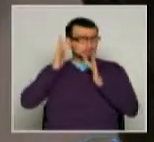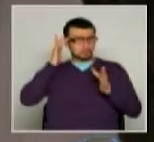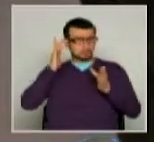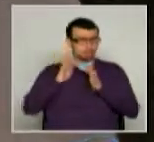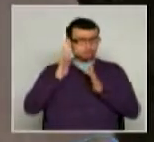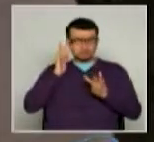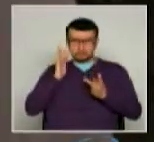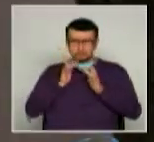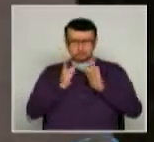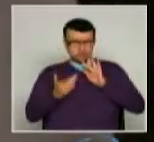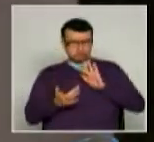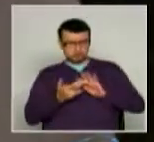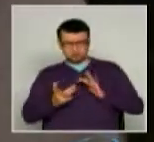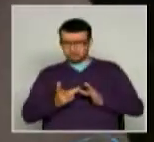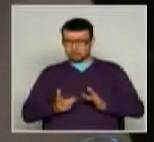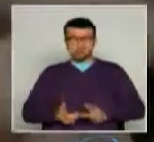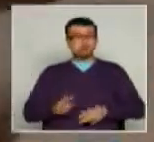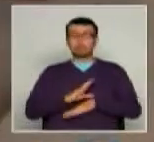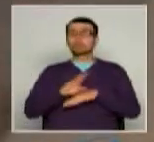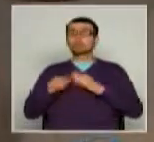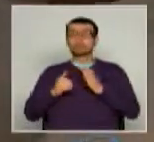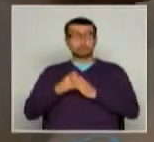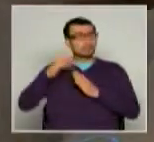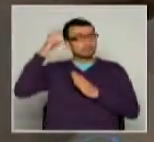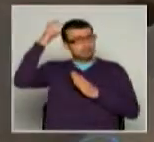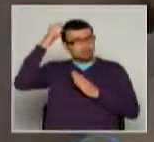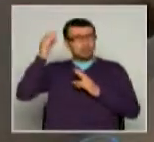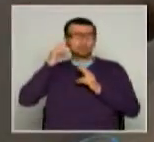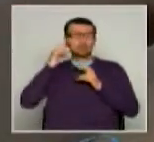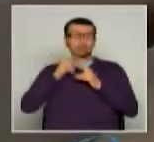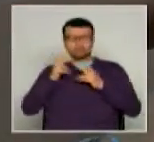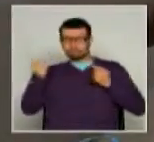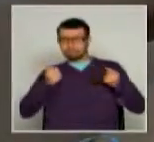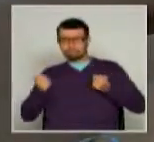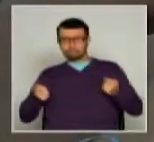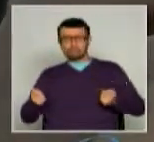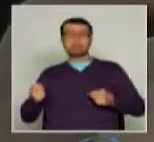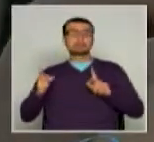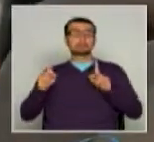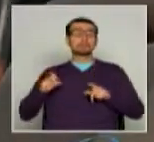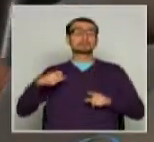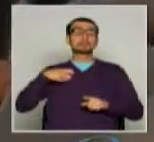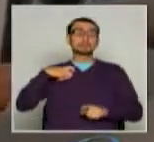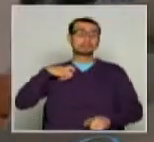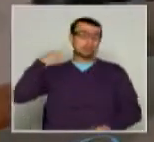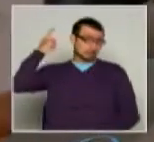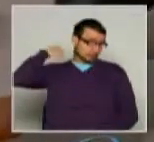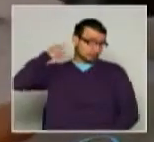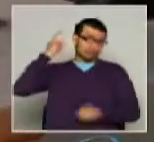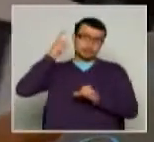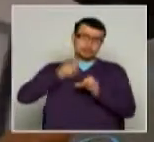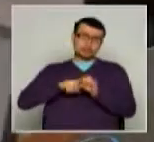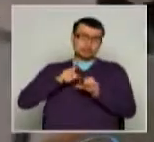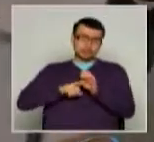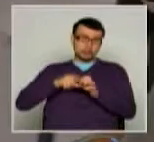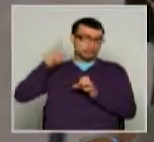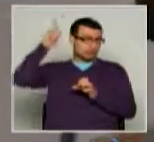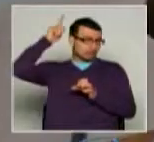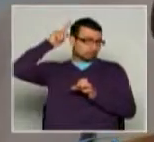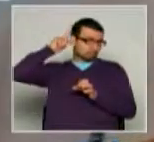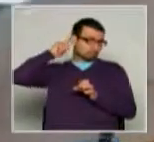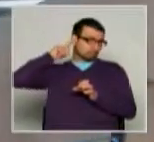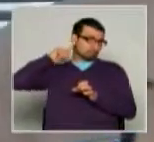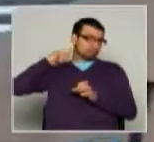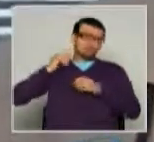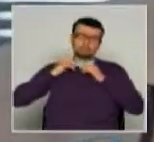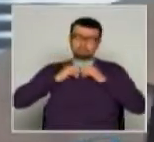del cuerpo y tiene la médula espinal. Y la médula espinal sale por la columna con una cantidad